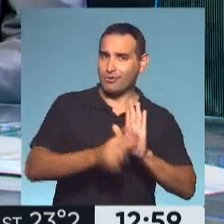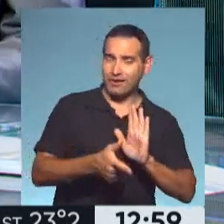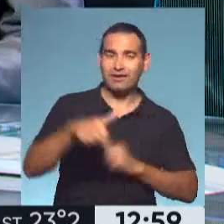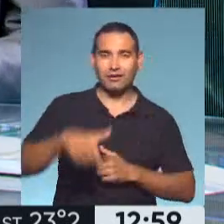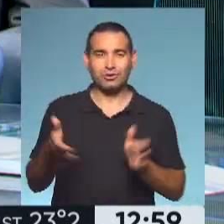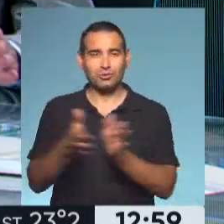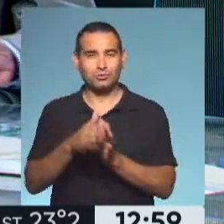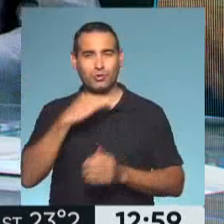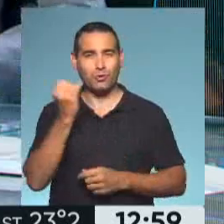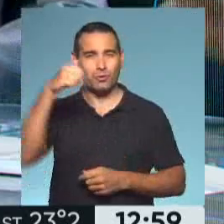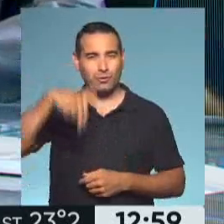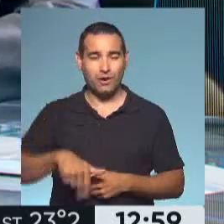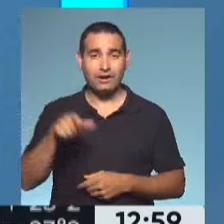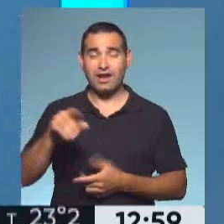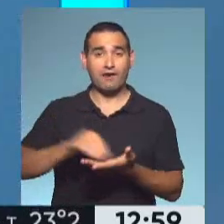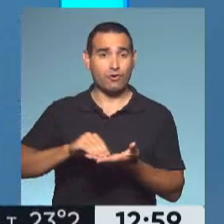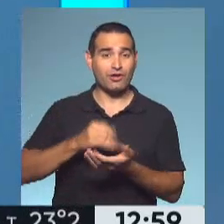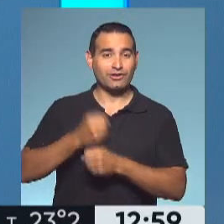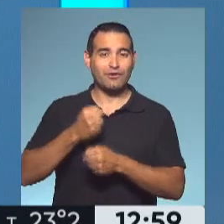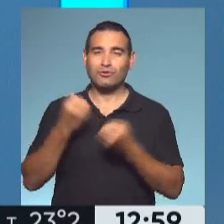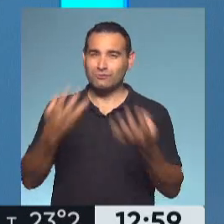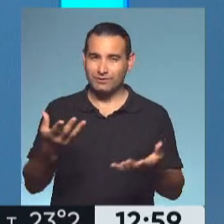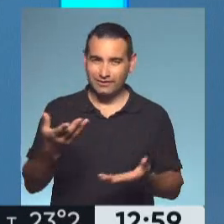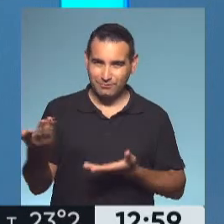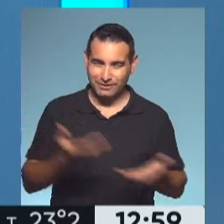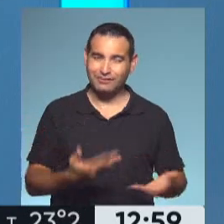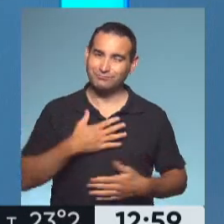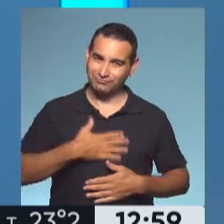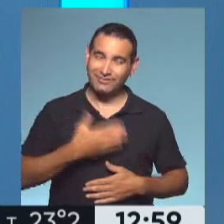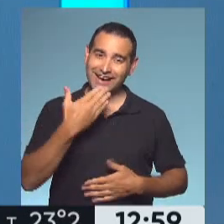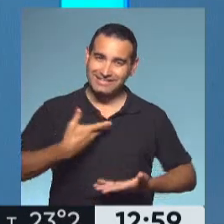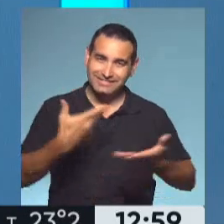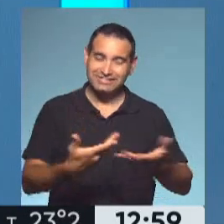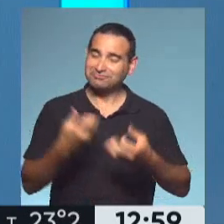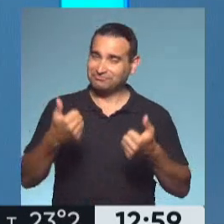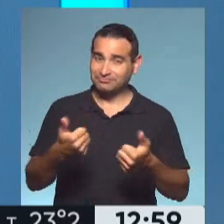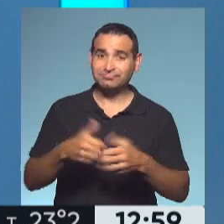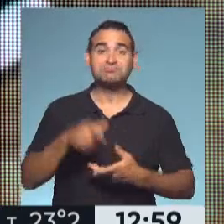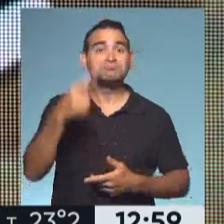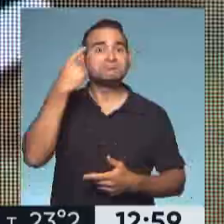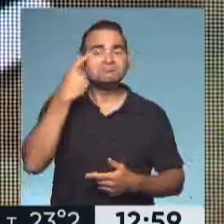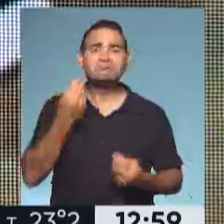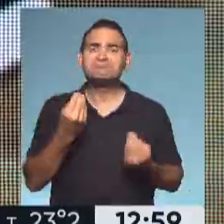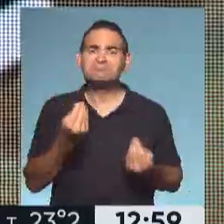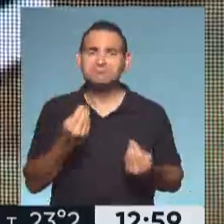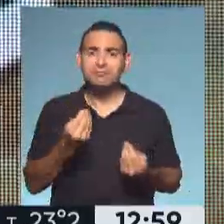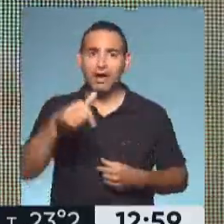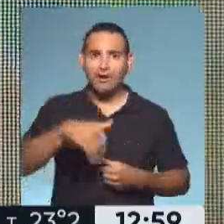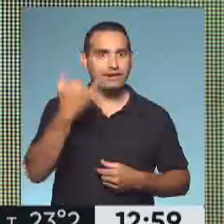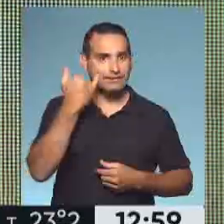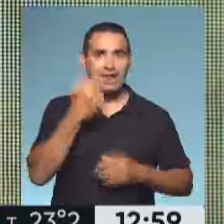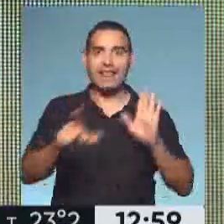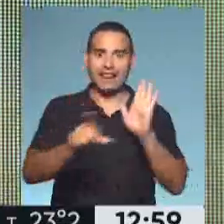a Juan Pablo Chiesa, el doctor es abogado laboralista. ¿Cómo le va, doctor? Bienvenido. ¿Qué tal? Un placer, gracias por invitarme. Igualmente, bueno, ¿qué significa justamente que esté